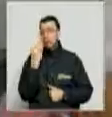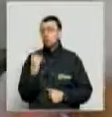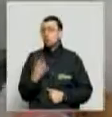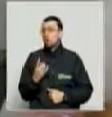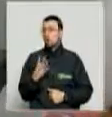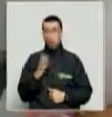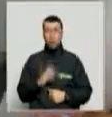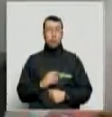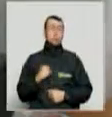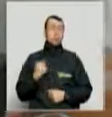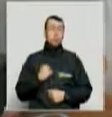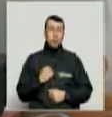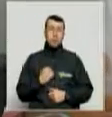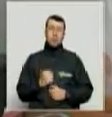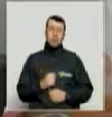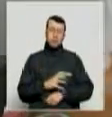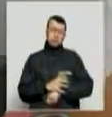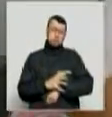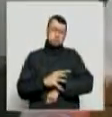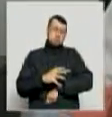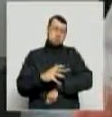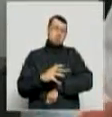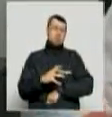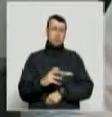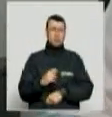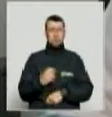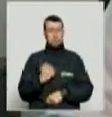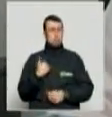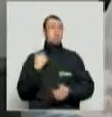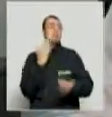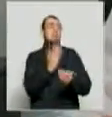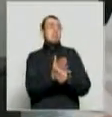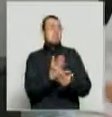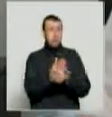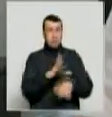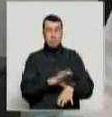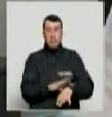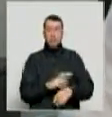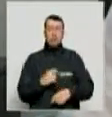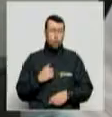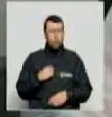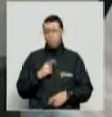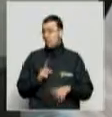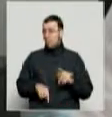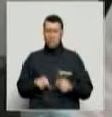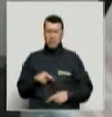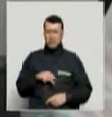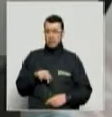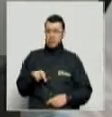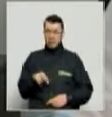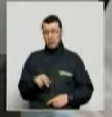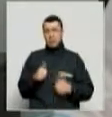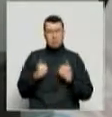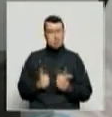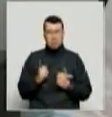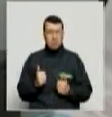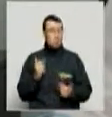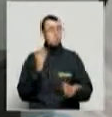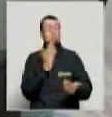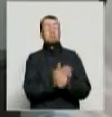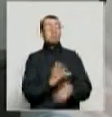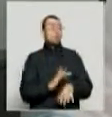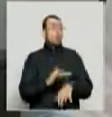consulta porque estoy inflamado, estoy hinchado. Yo voy a la consulta porque no puedo caminar bien. Pero